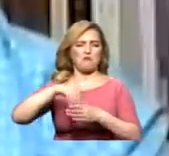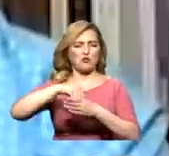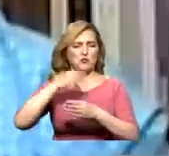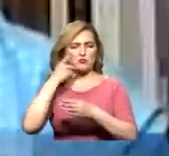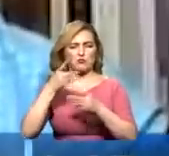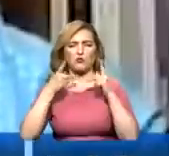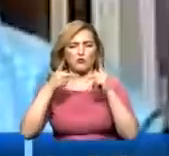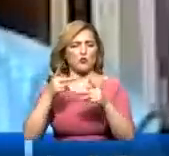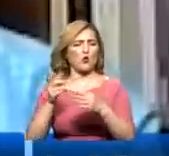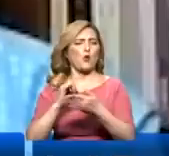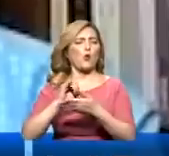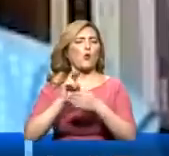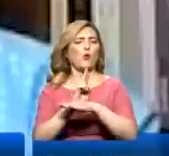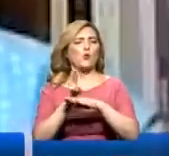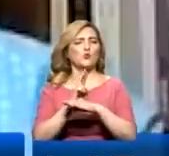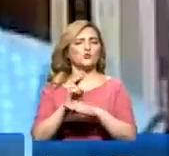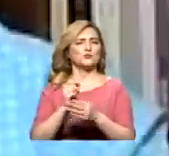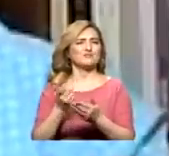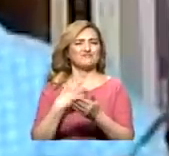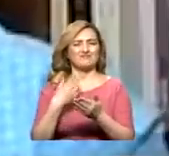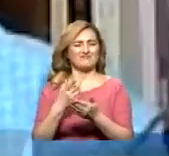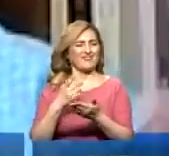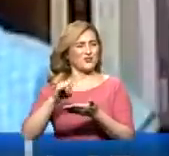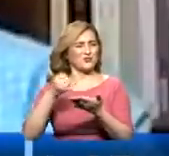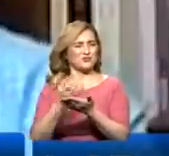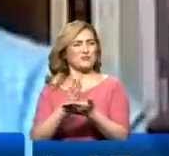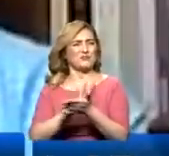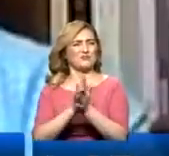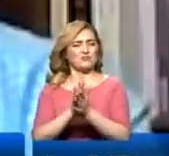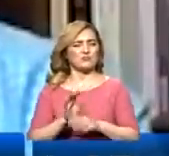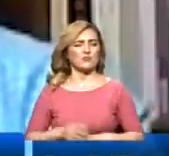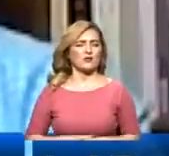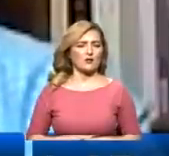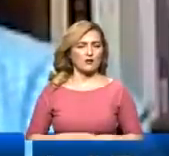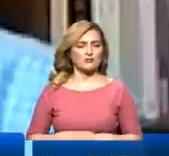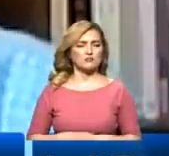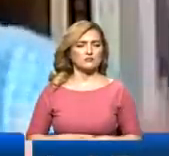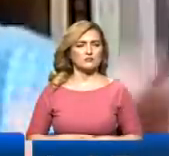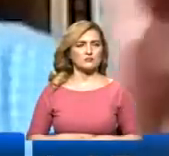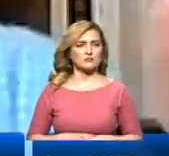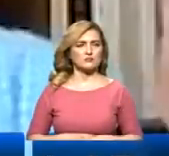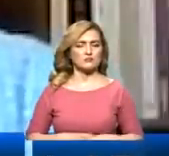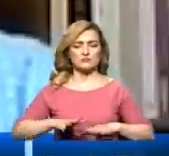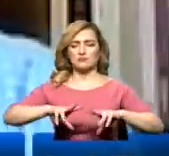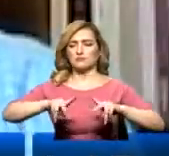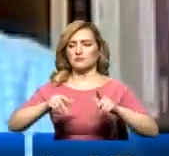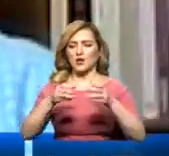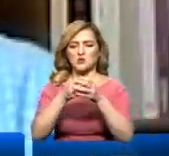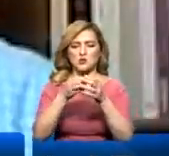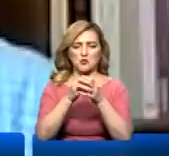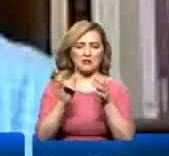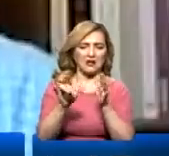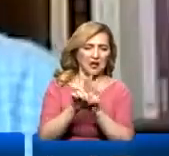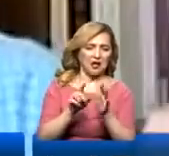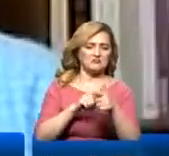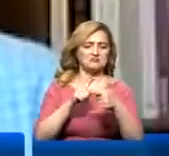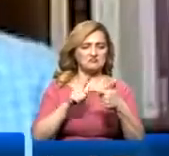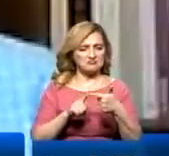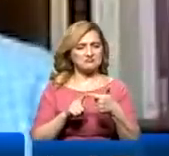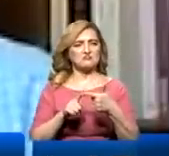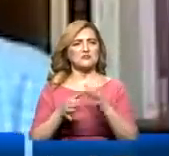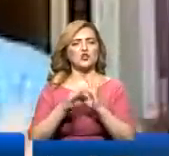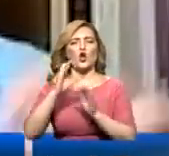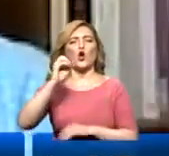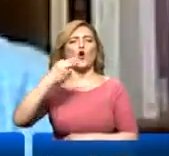no hay sentencia de aquello. Uno ve todos los casos de corrupción últimos y usted ve asociación ilícita, ve